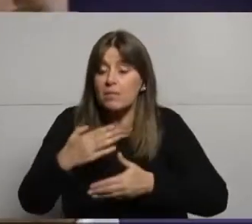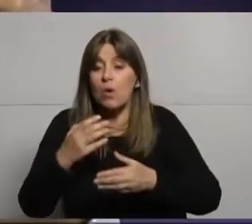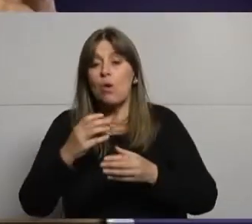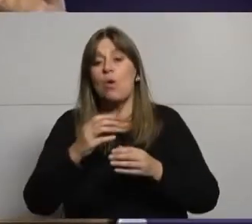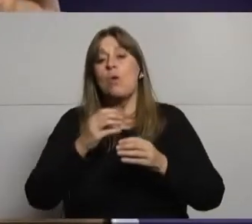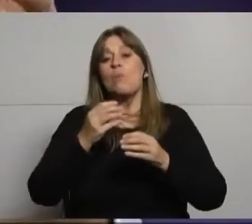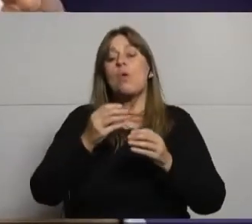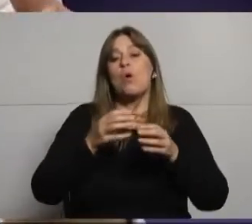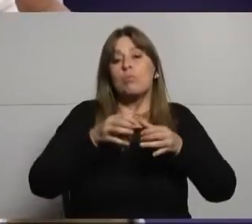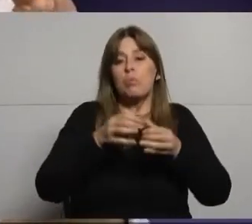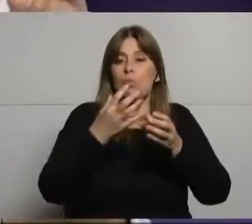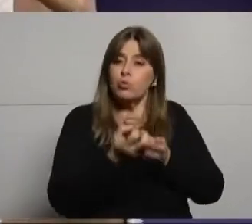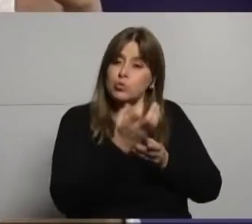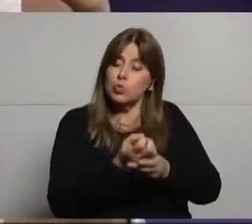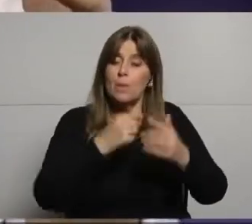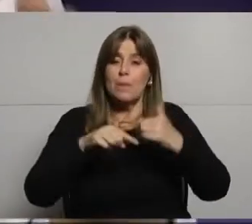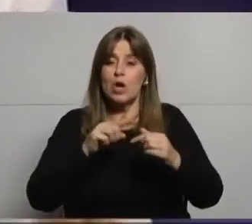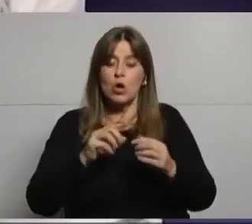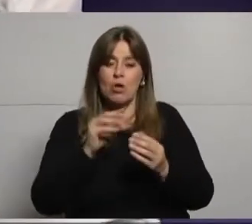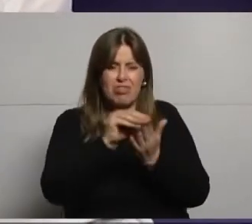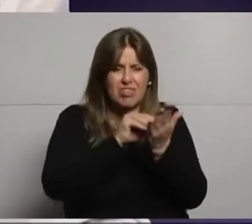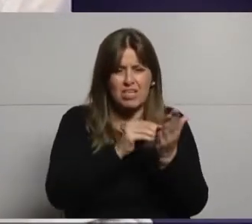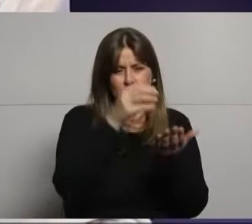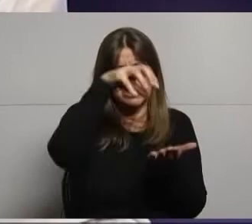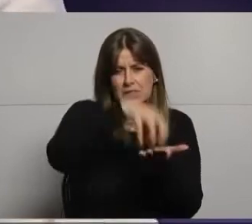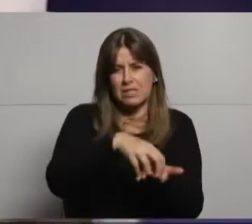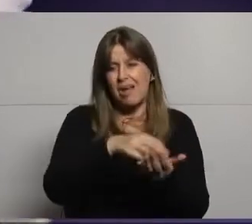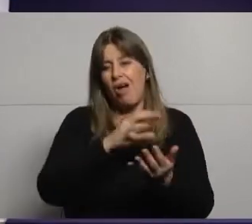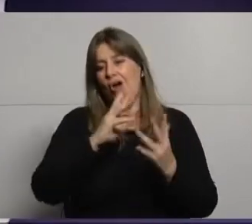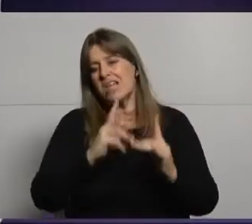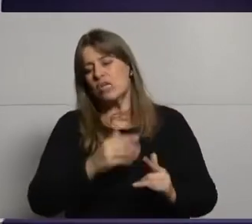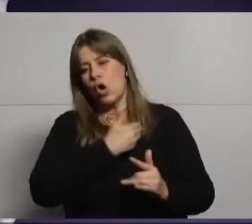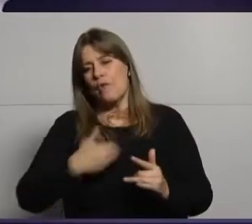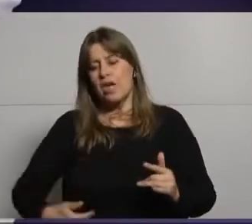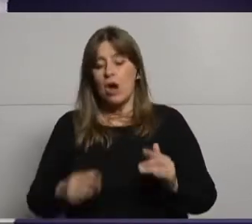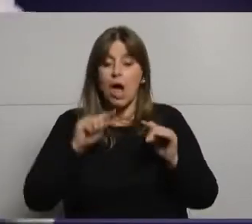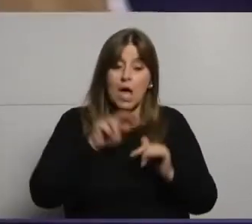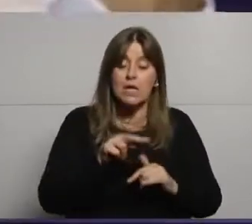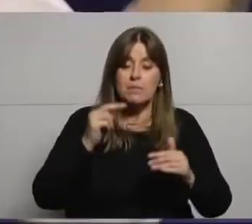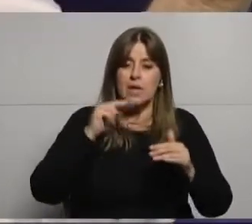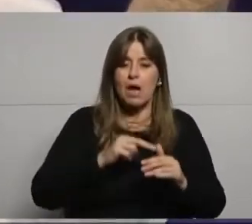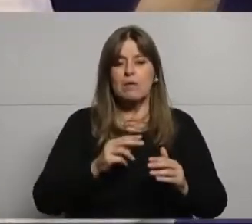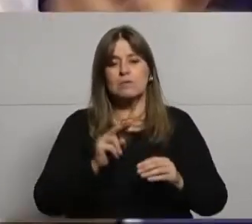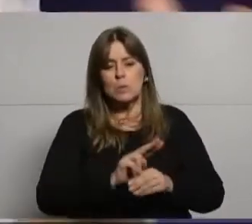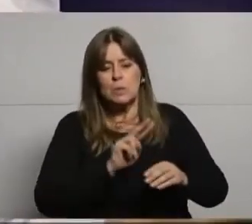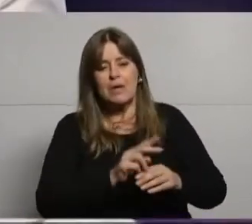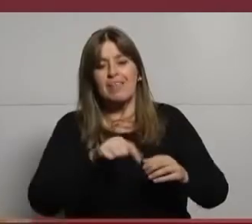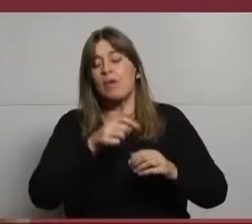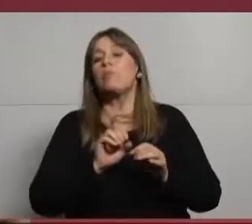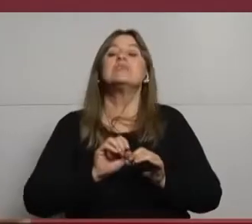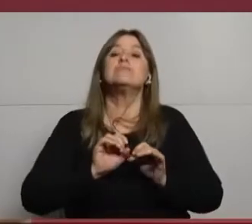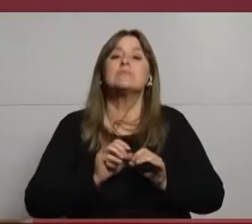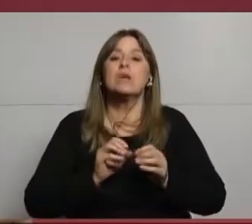pero los datos se centralizaban en la organización de gobierno y ahí se chequeaba y ahí sí se disparaba.